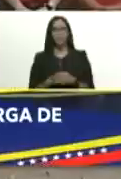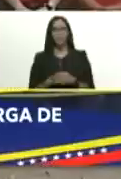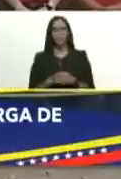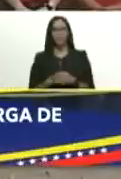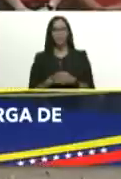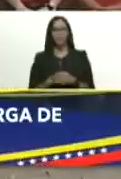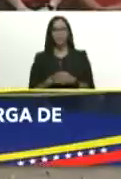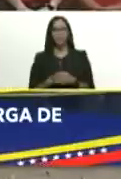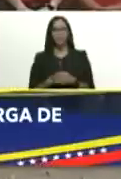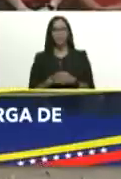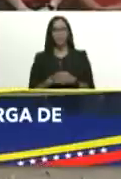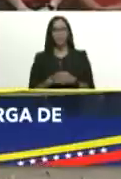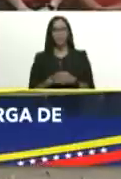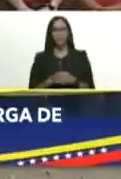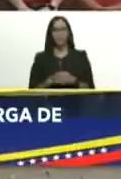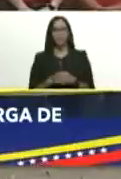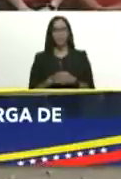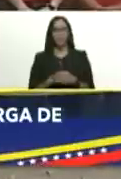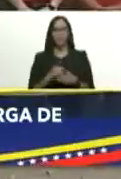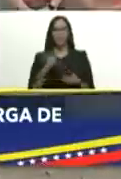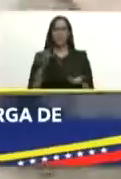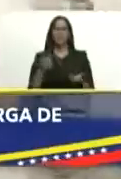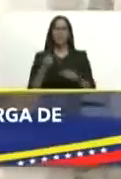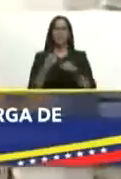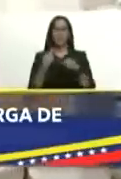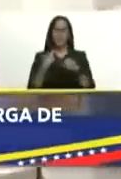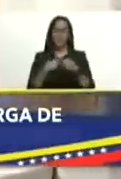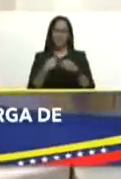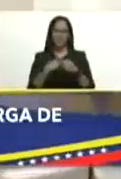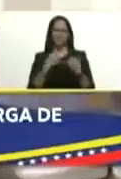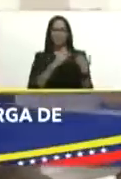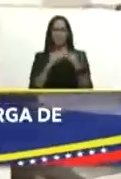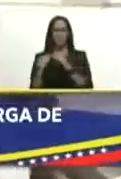EPSC, por gas comunal y por gas Caribe.